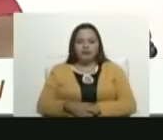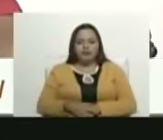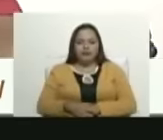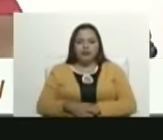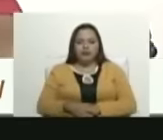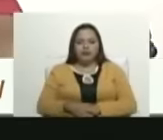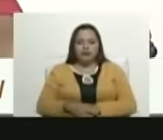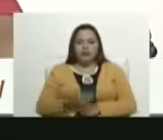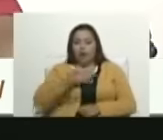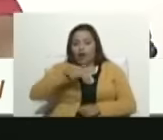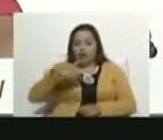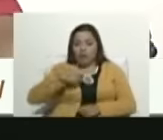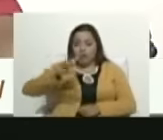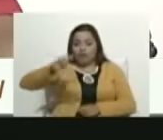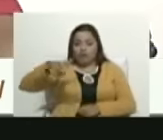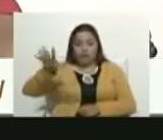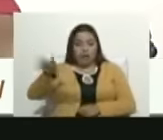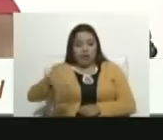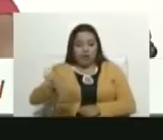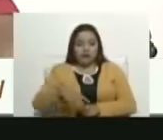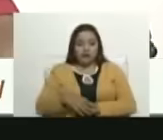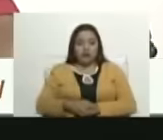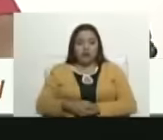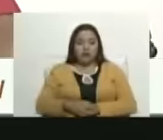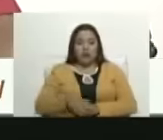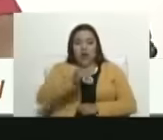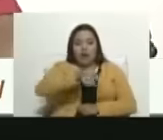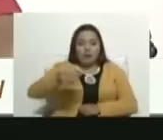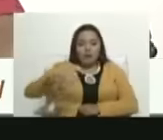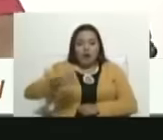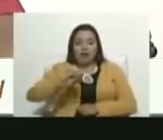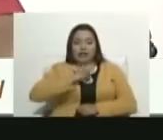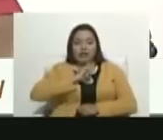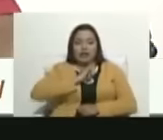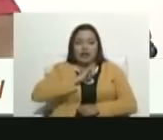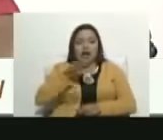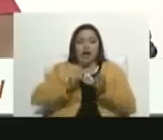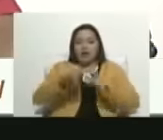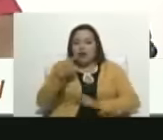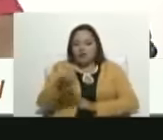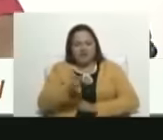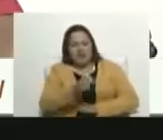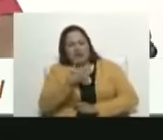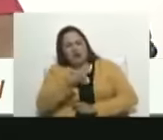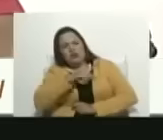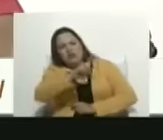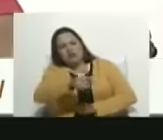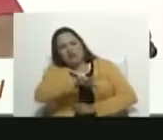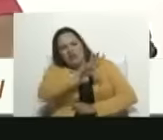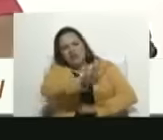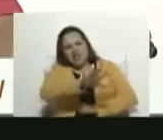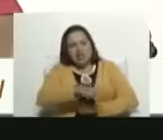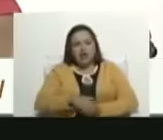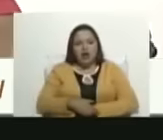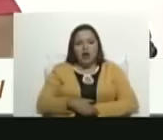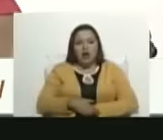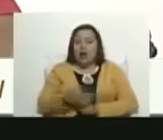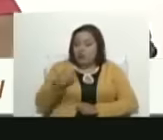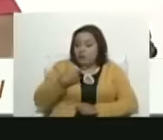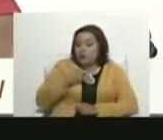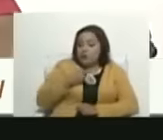de nuestra Guayana Esequiba. La gente se identifica, algunos dirán, no, a mí me gusta la pregunta 5, a mí me gusta la pregunta